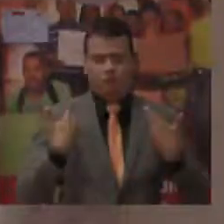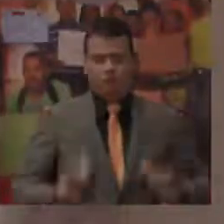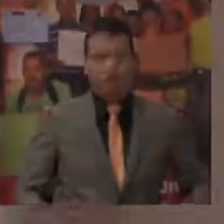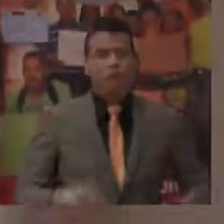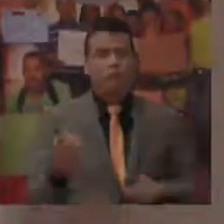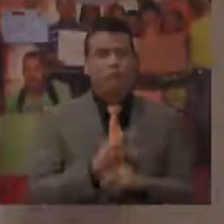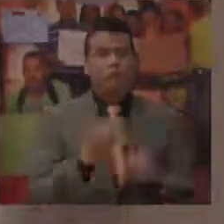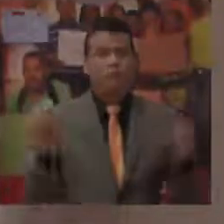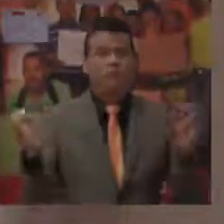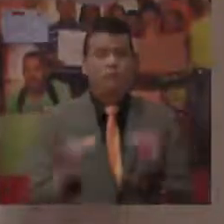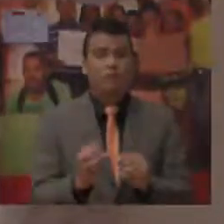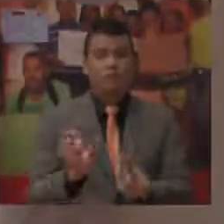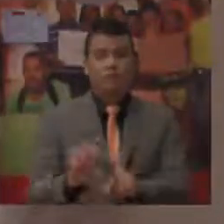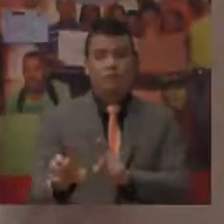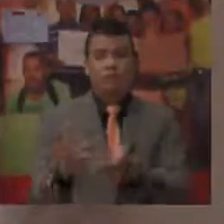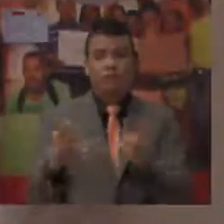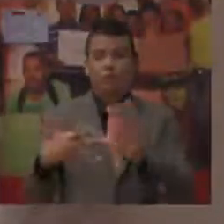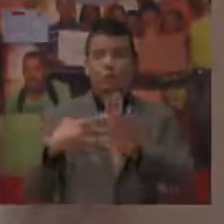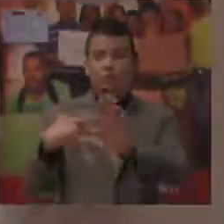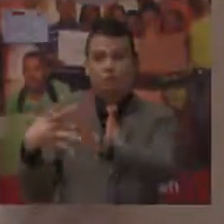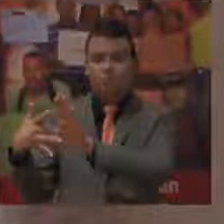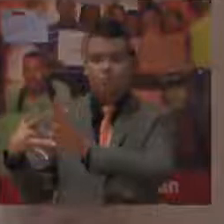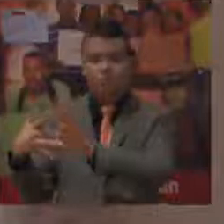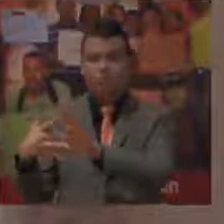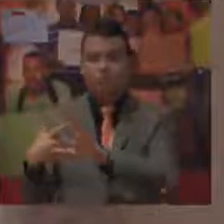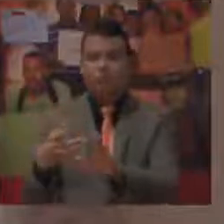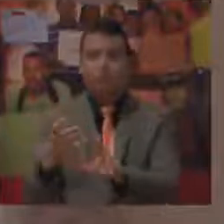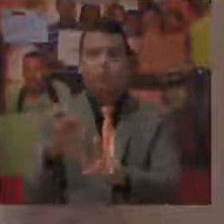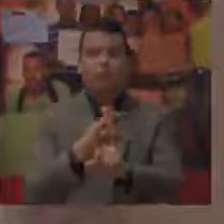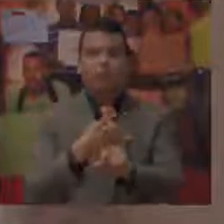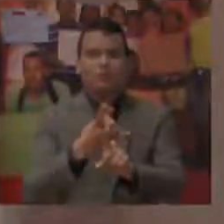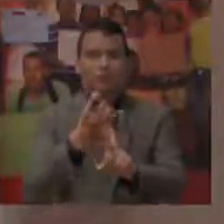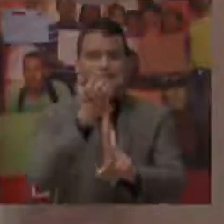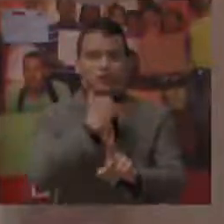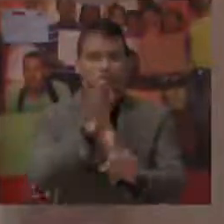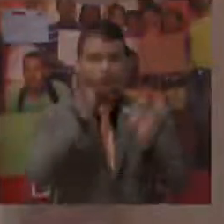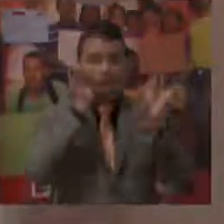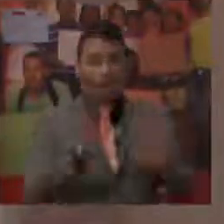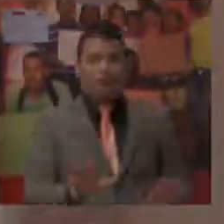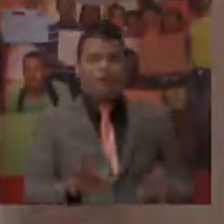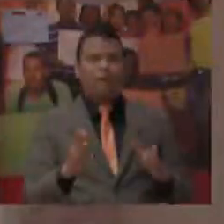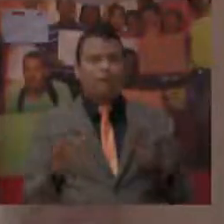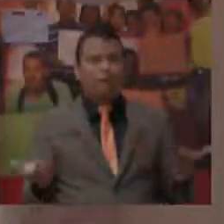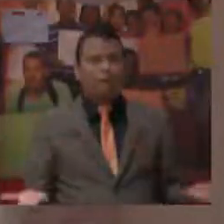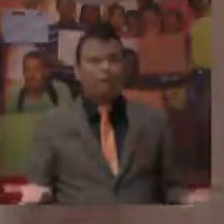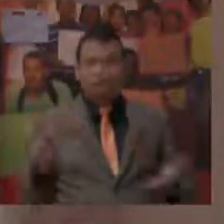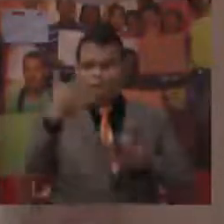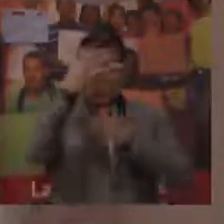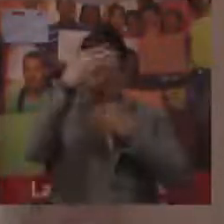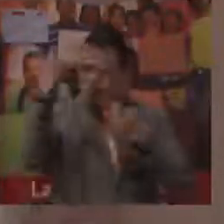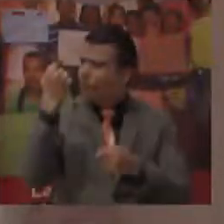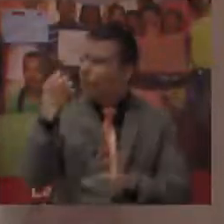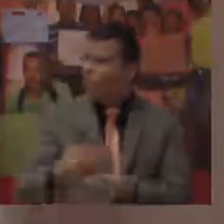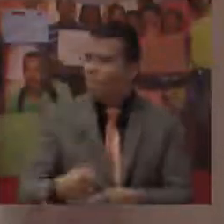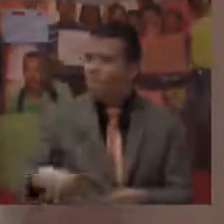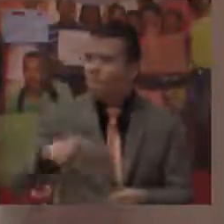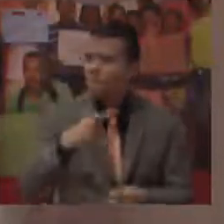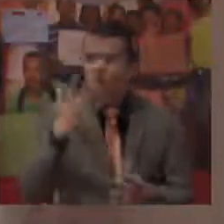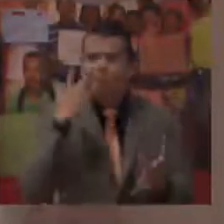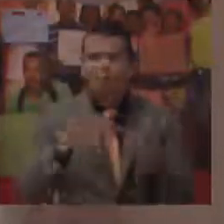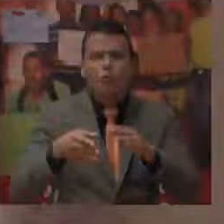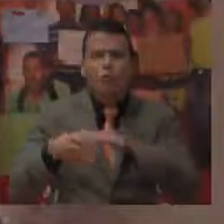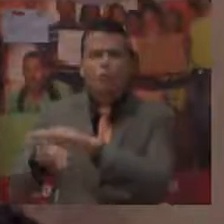ilícita de equipos transmisores. ¿Cómo acceden los desmovilizados a estos beneficios jurídicos?